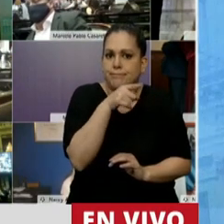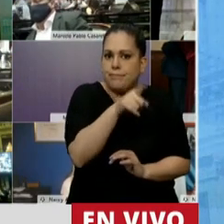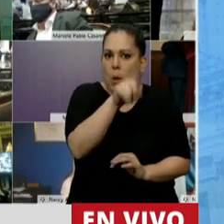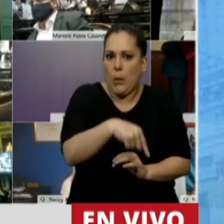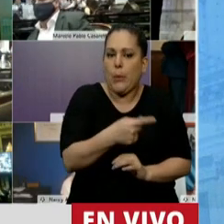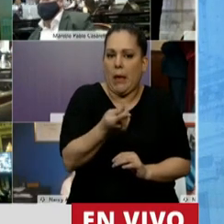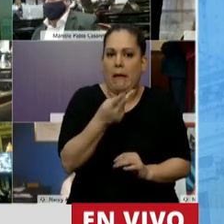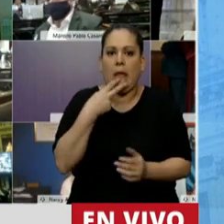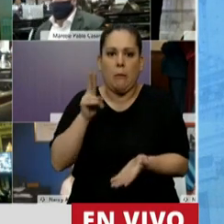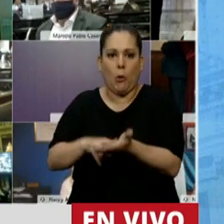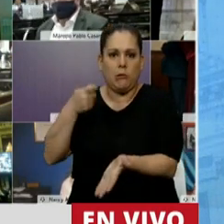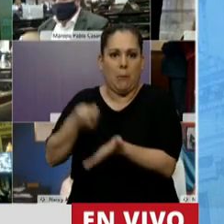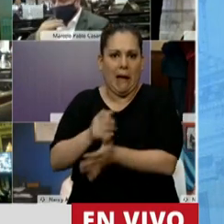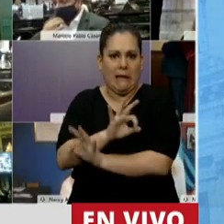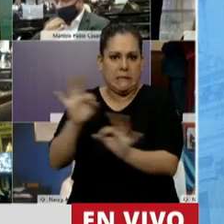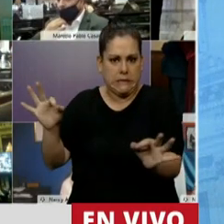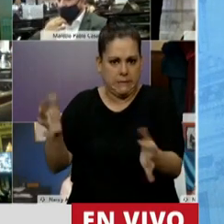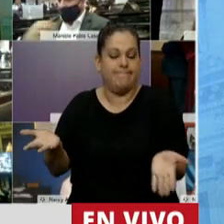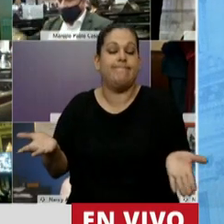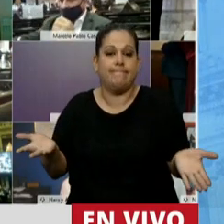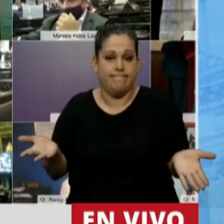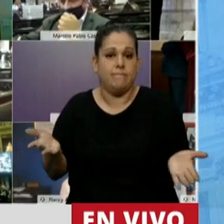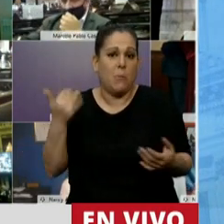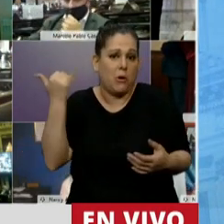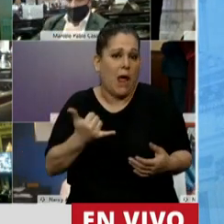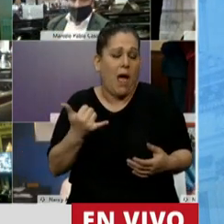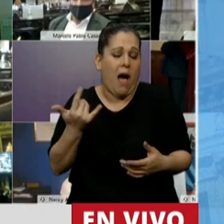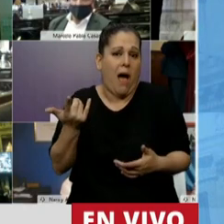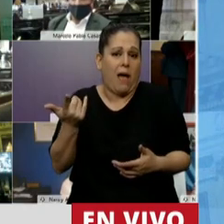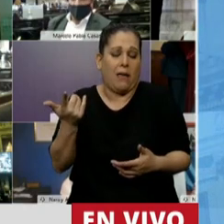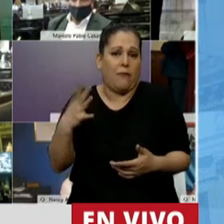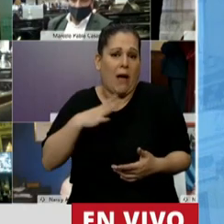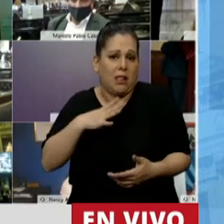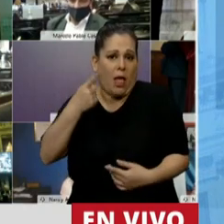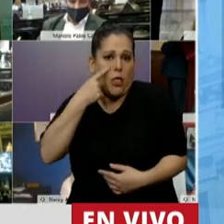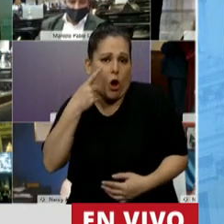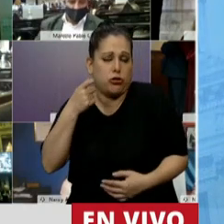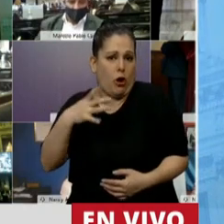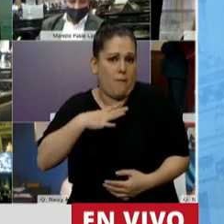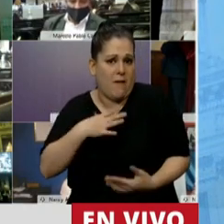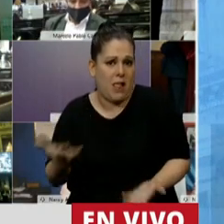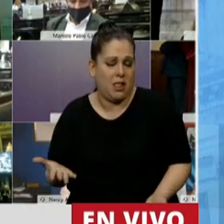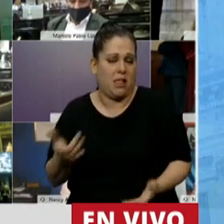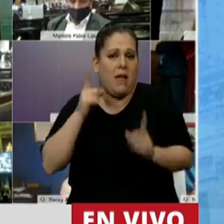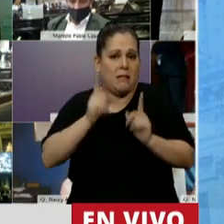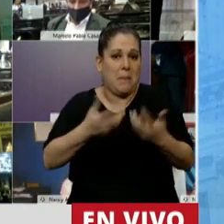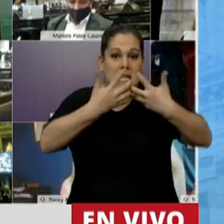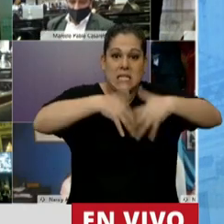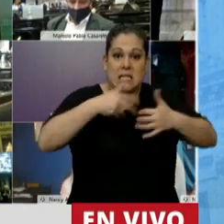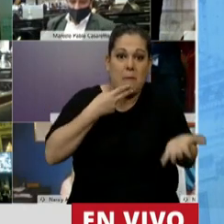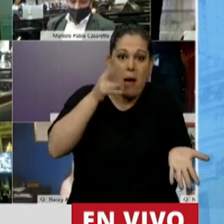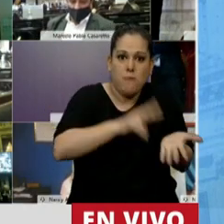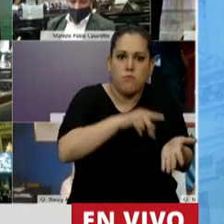favorece la evasión y la competencia desleal. A la vez hay déficit de controles. Entonces, nuestro sistema termina perjudicando la